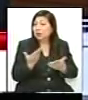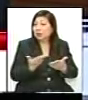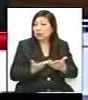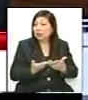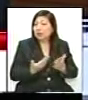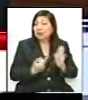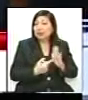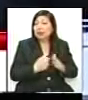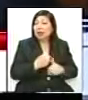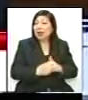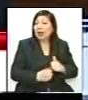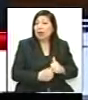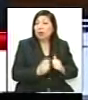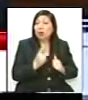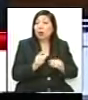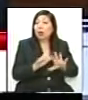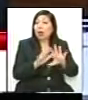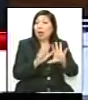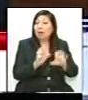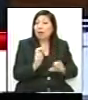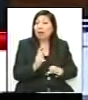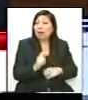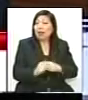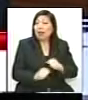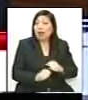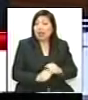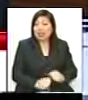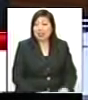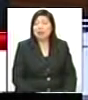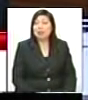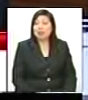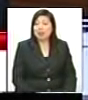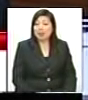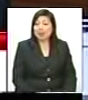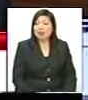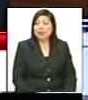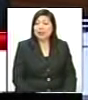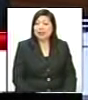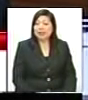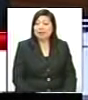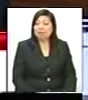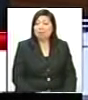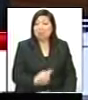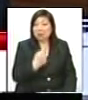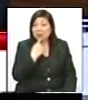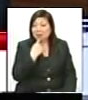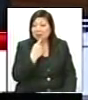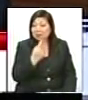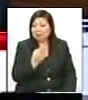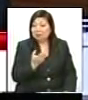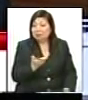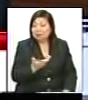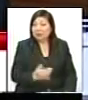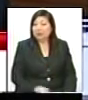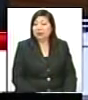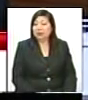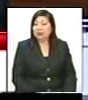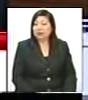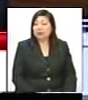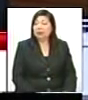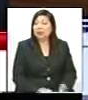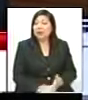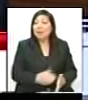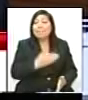cada 7 años, sino una evaluación cada 3 años y medio, o sea, una ratificación adicional. ¿Será eso lo mejor? ¿Y qué sería lo